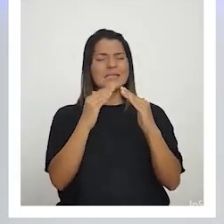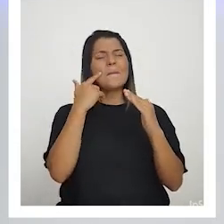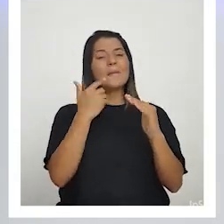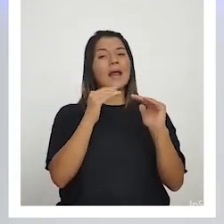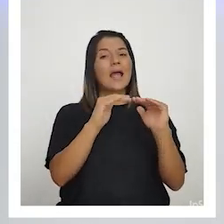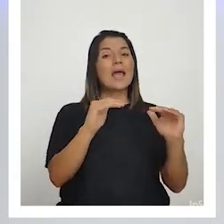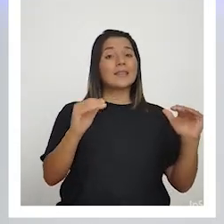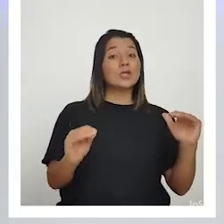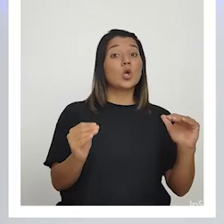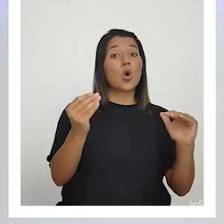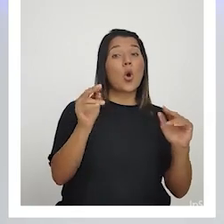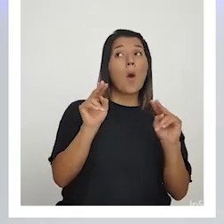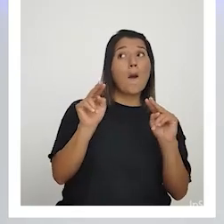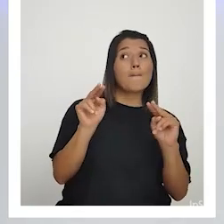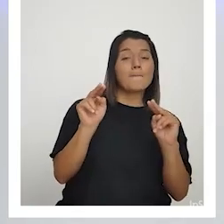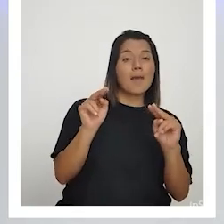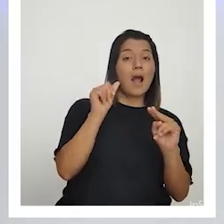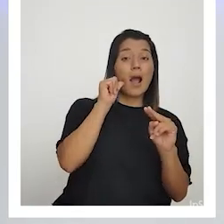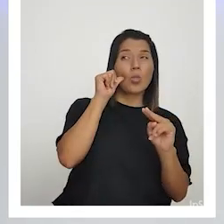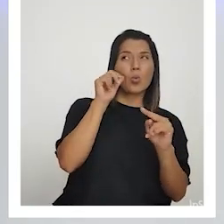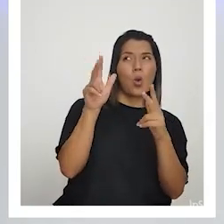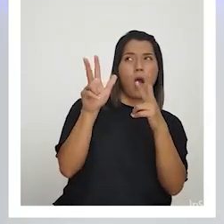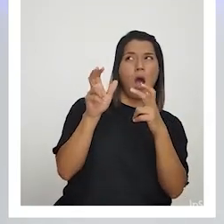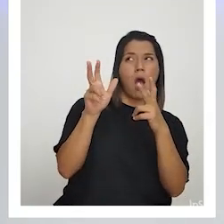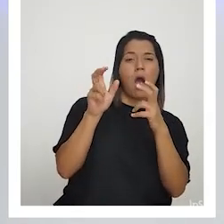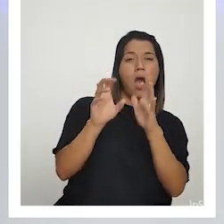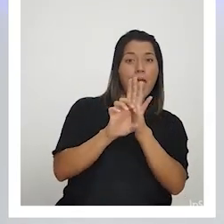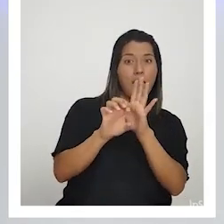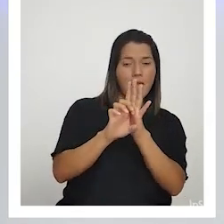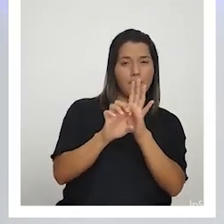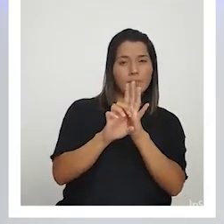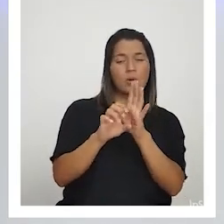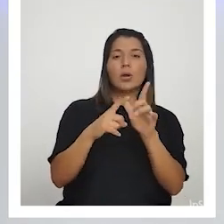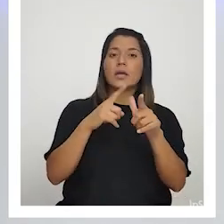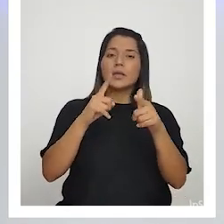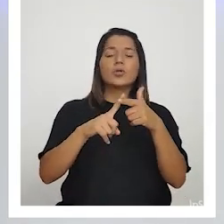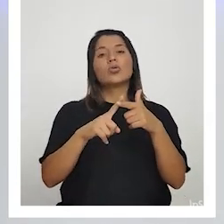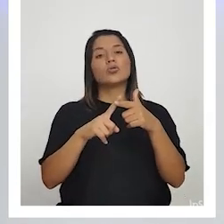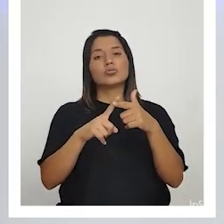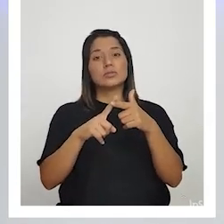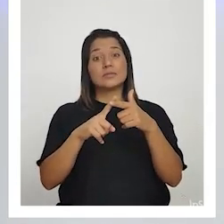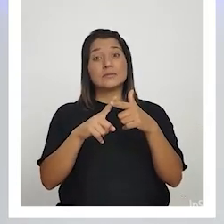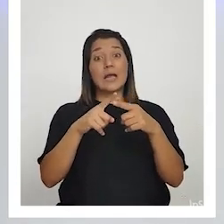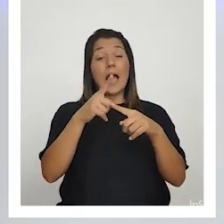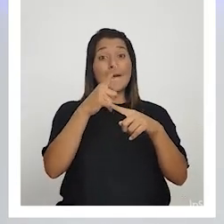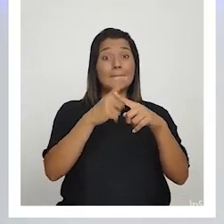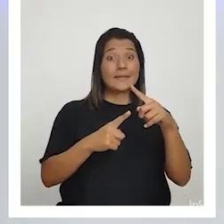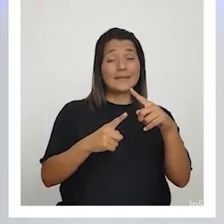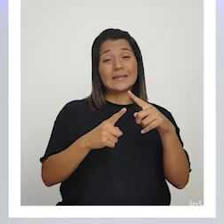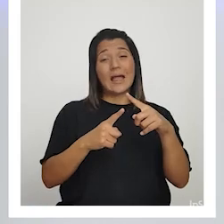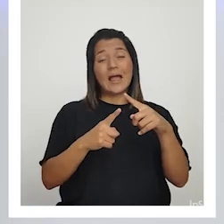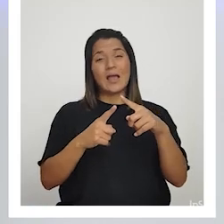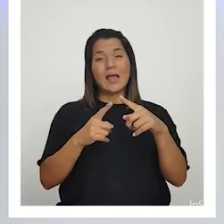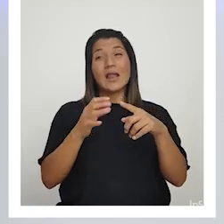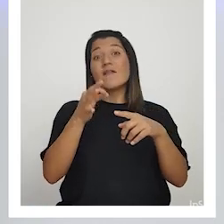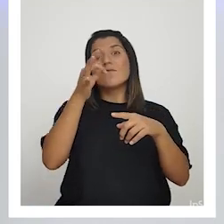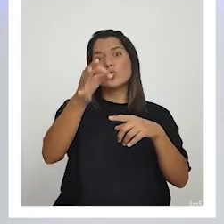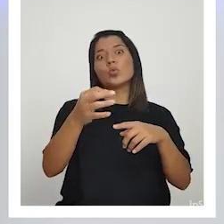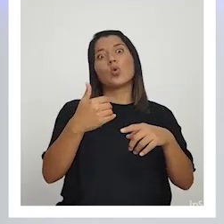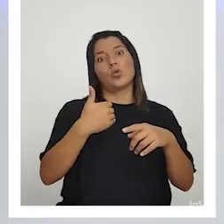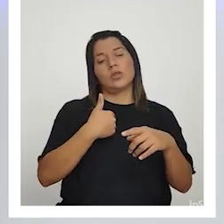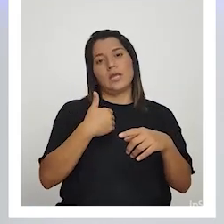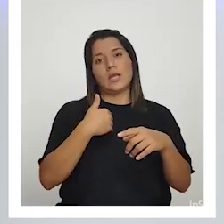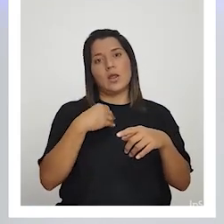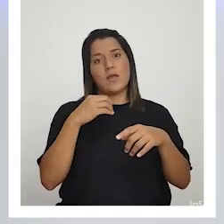los adultos, esto va a tener una repercusión a mediano y largo plazo. Entonces, al final sale mejor